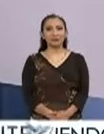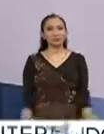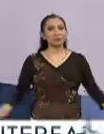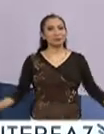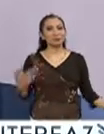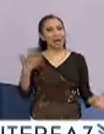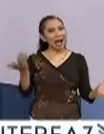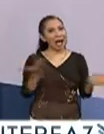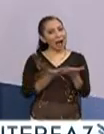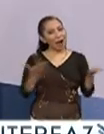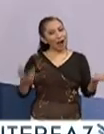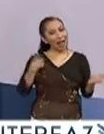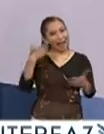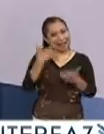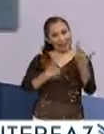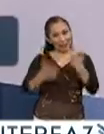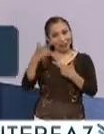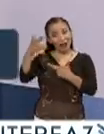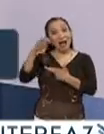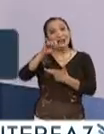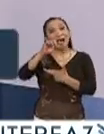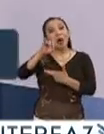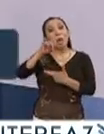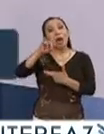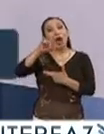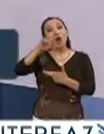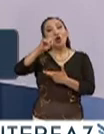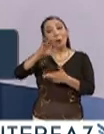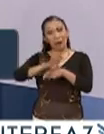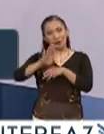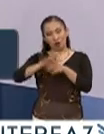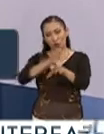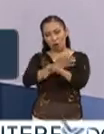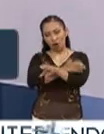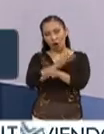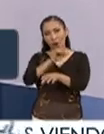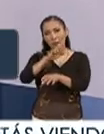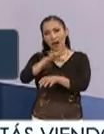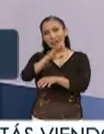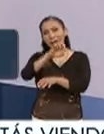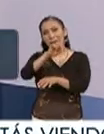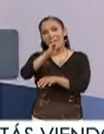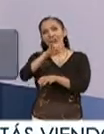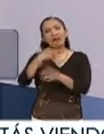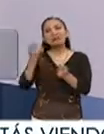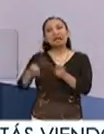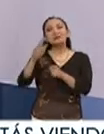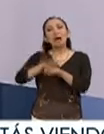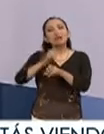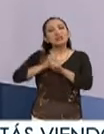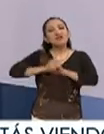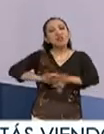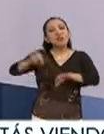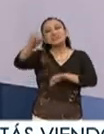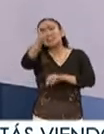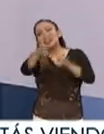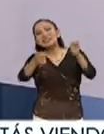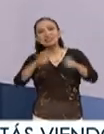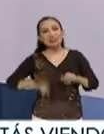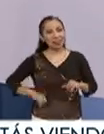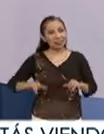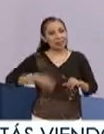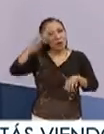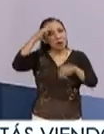Lo prometido es deuda, regresamos hasta Sao Paulo, Brasil, con mi compañero Omar Cepeda, que nos tiene más información sobre este